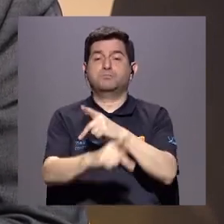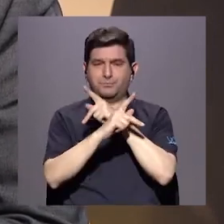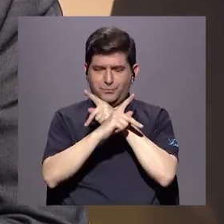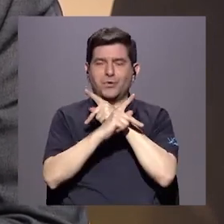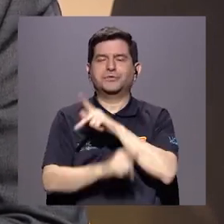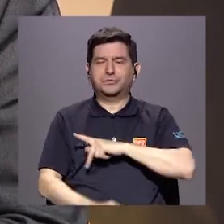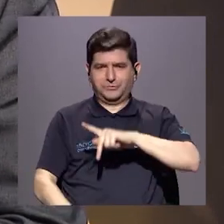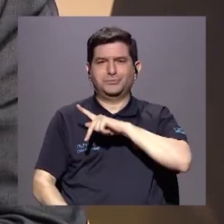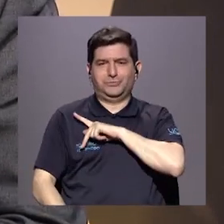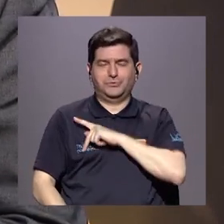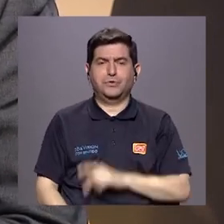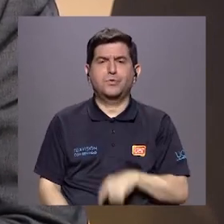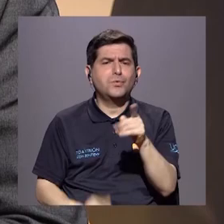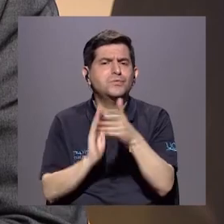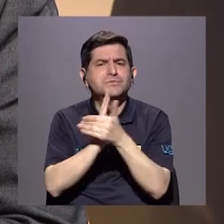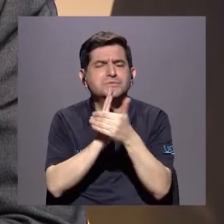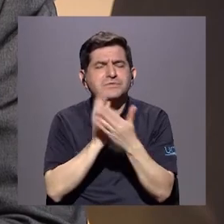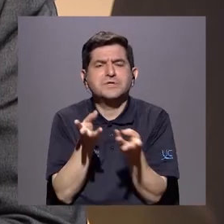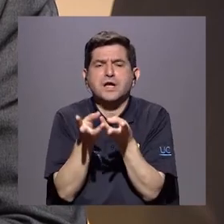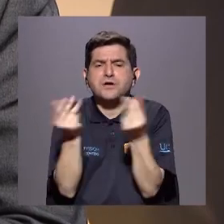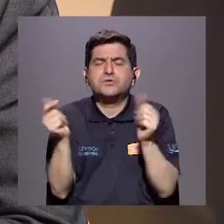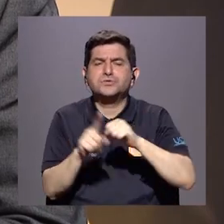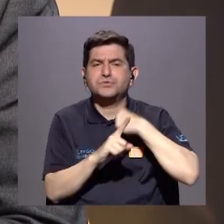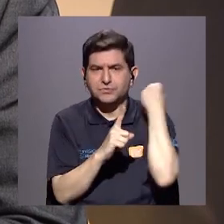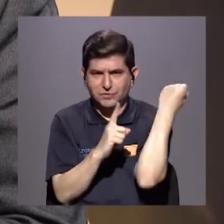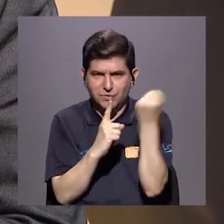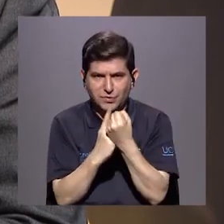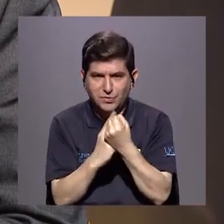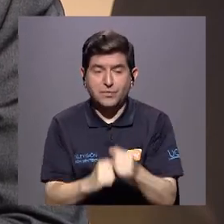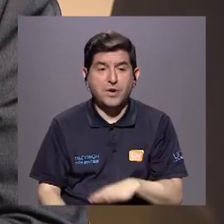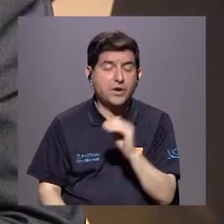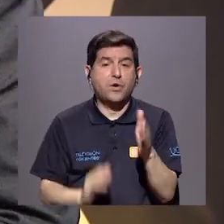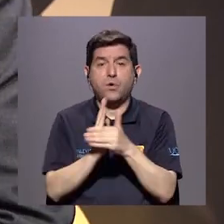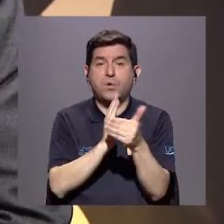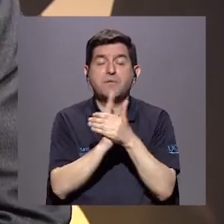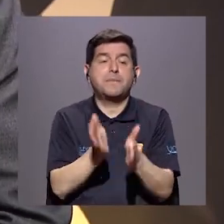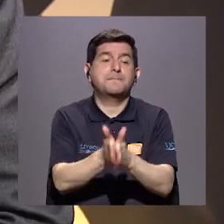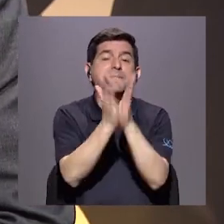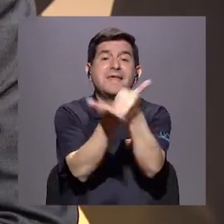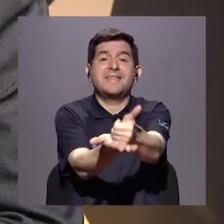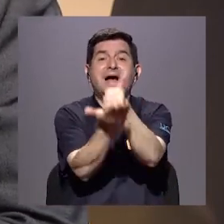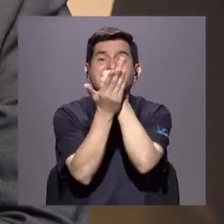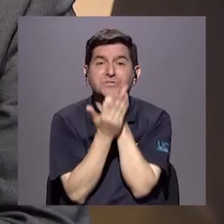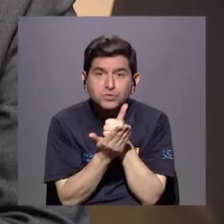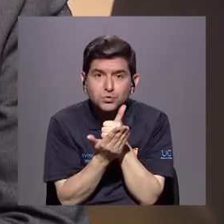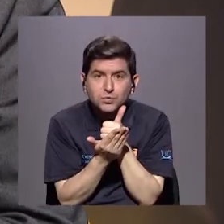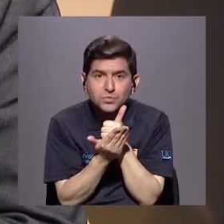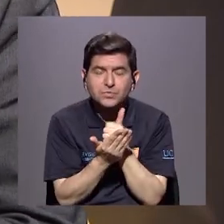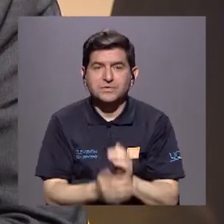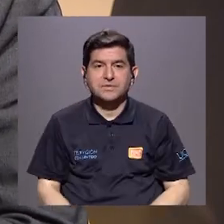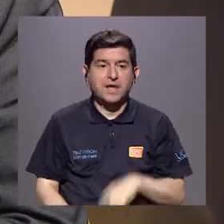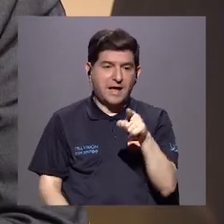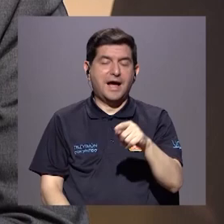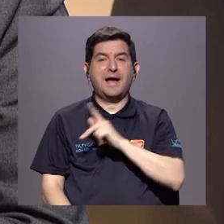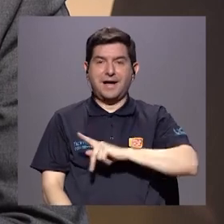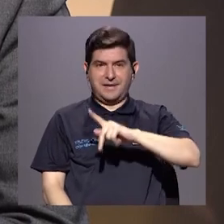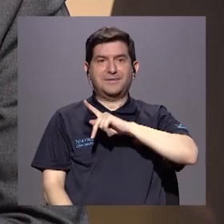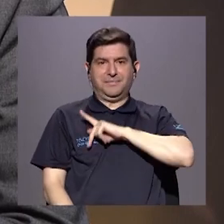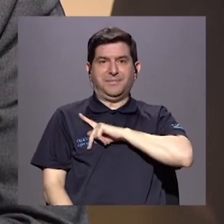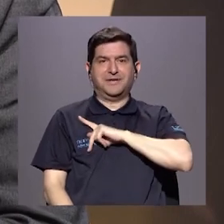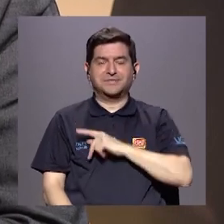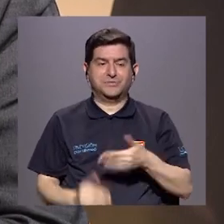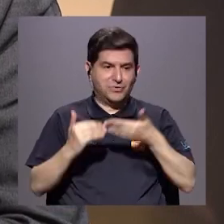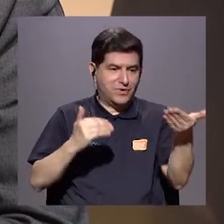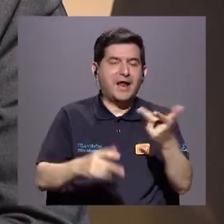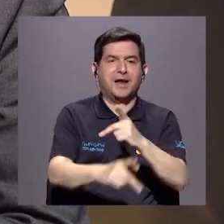personales si tenés capacidad para resolver situaciones o capacidad para pedir ayuda digamos son factores que son personales y que